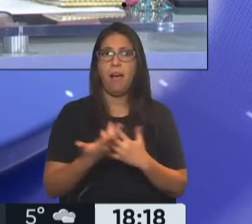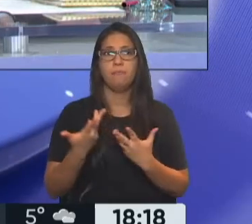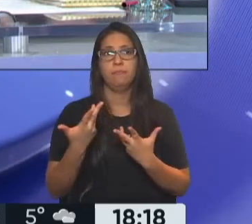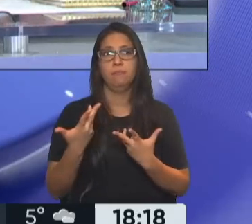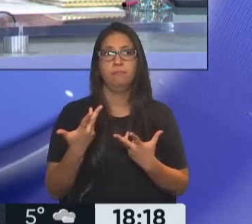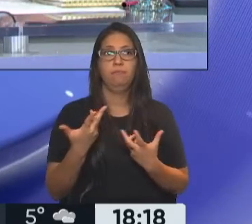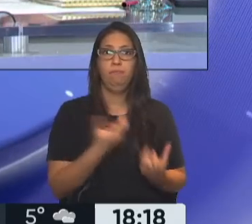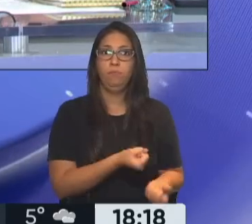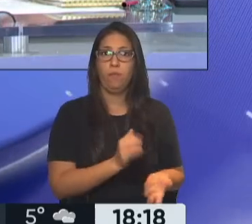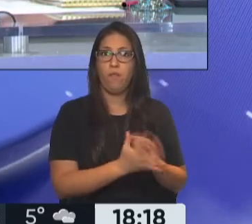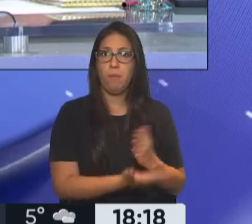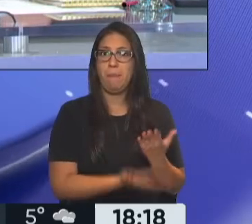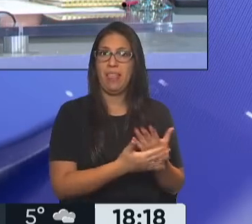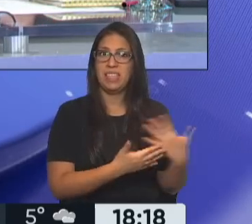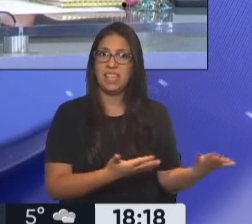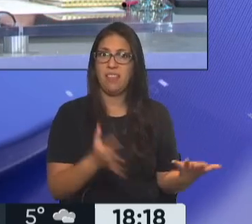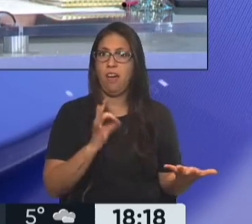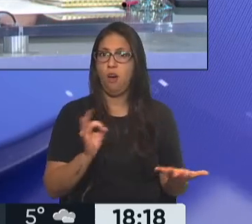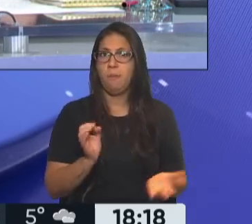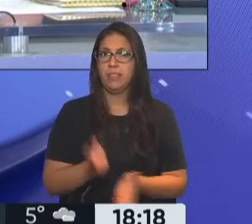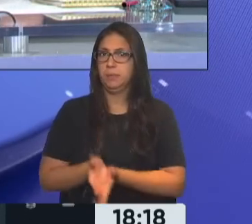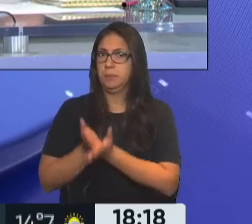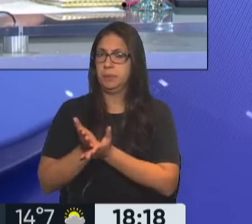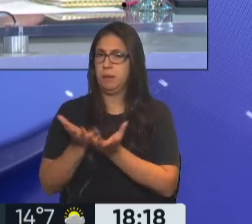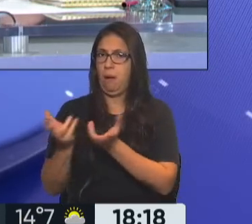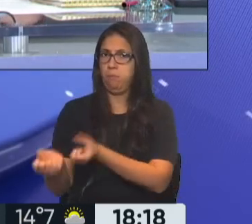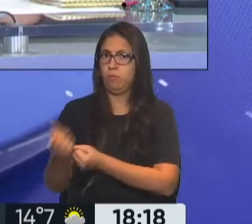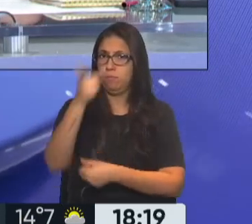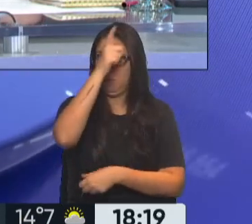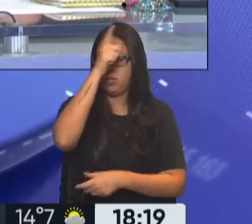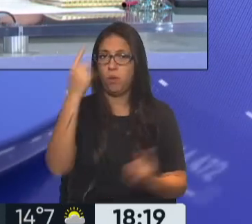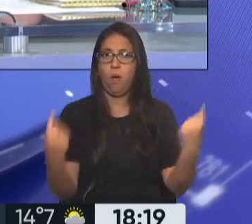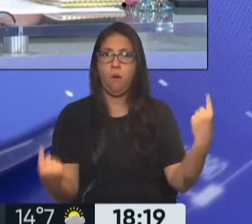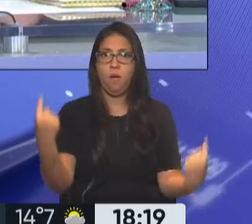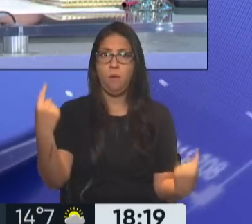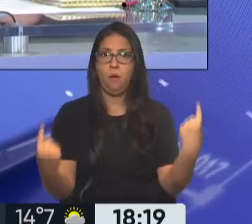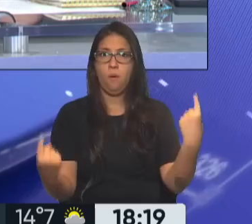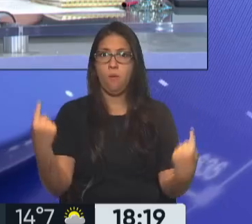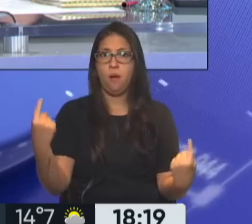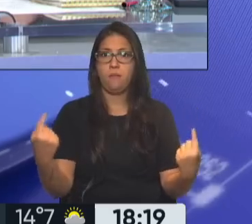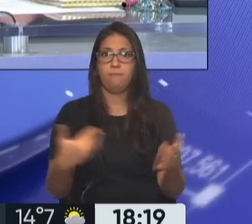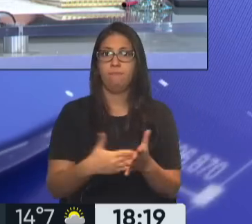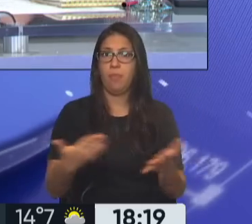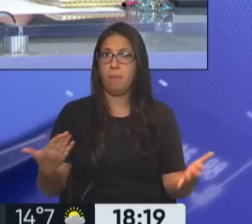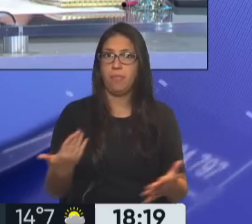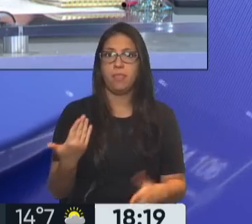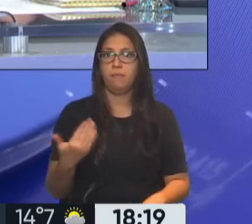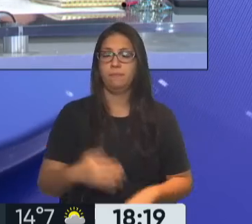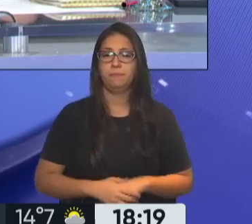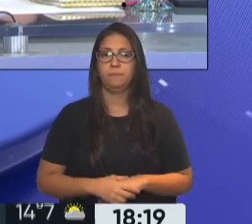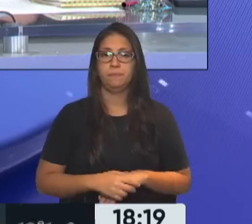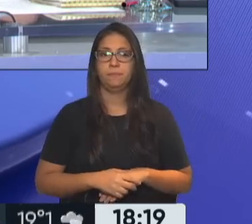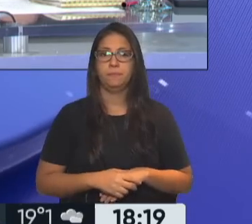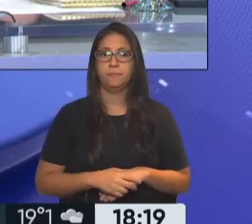más de izquierda, o si va a ceder un poco más al discurso que se está viendo consecuencia de este crimen atroz de los 3 carabineros. Es